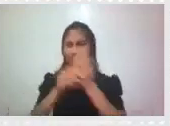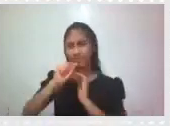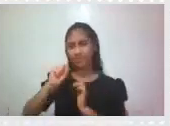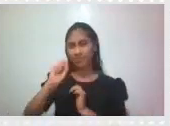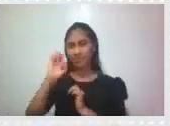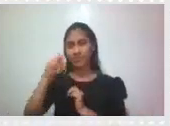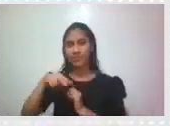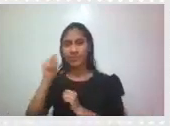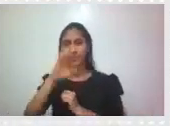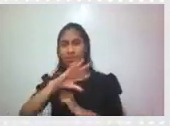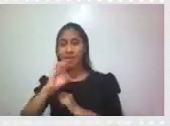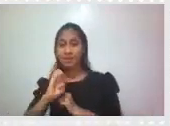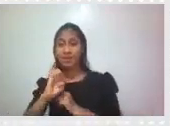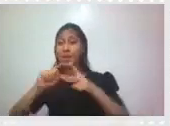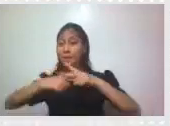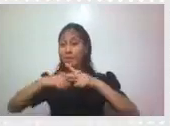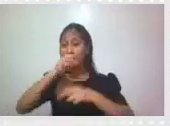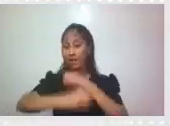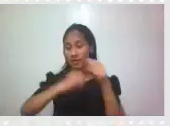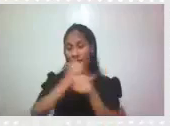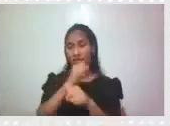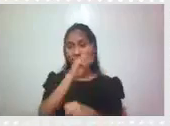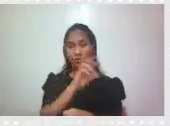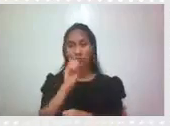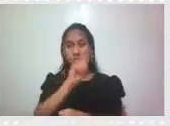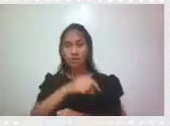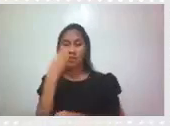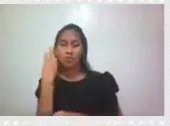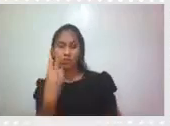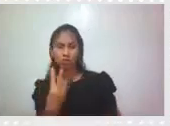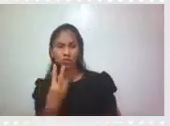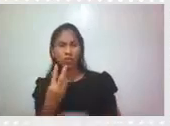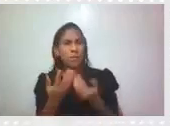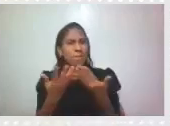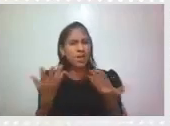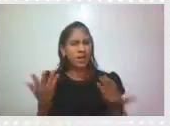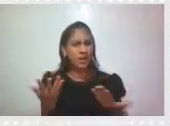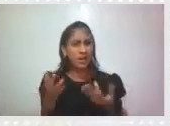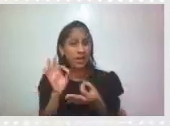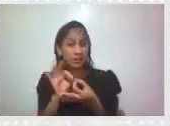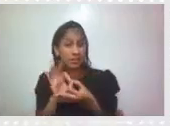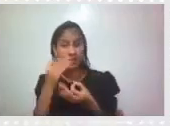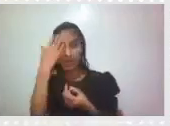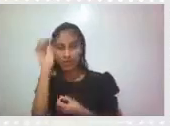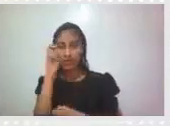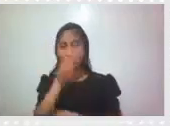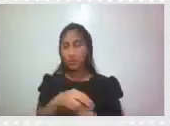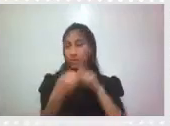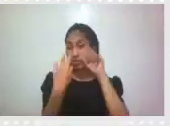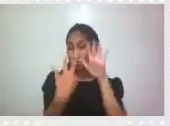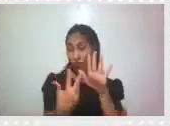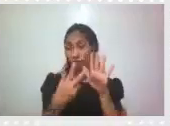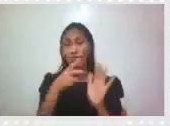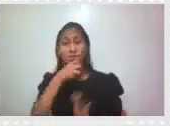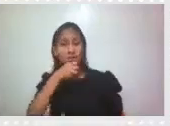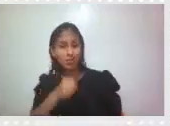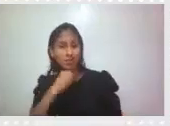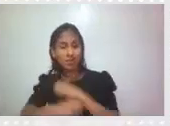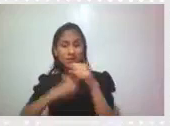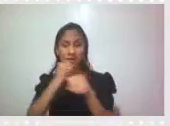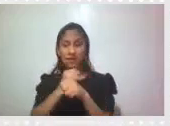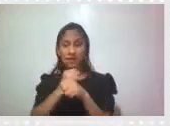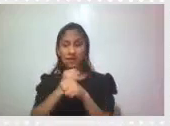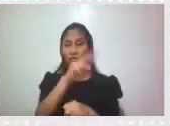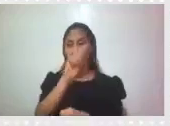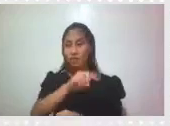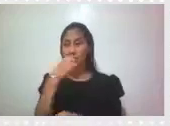en el 2012. Recién asumimos funciones y competencias, para ser exactos, el 28 de diciembre del 2015. Antes de que